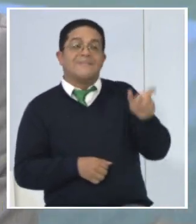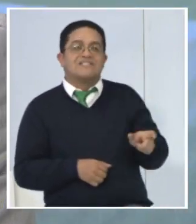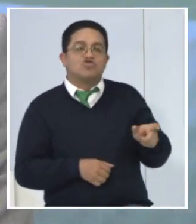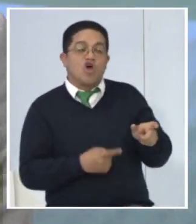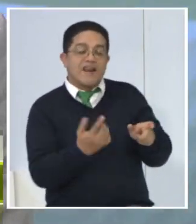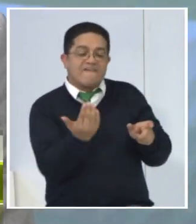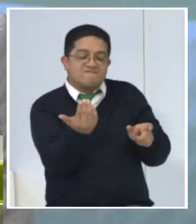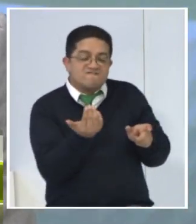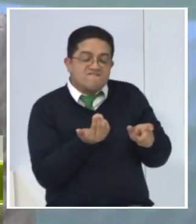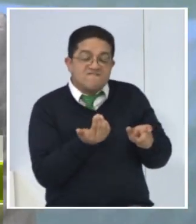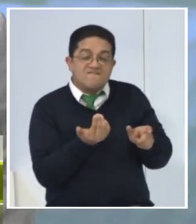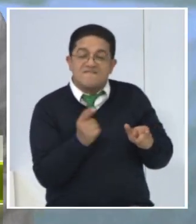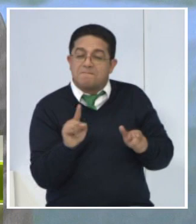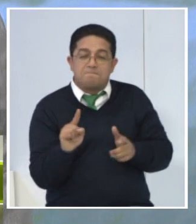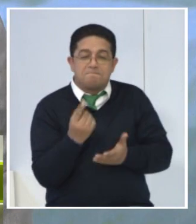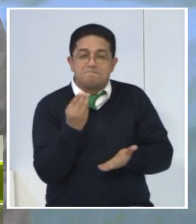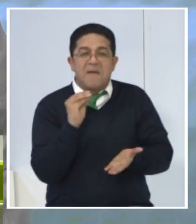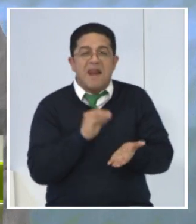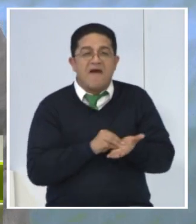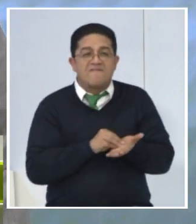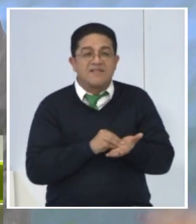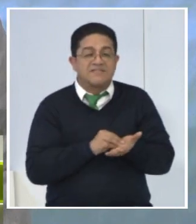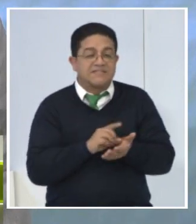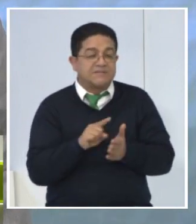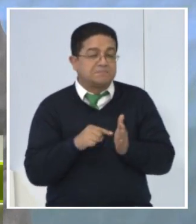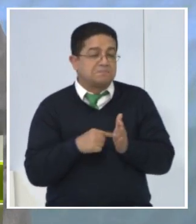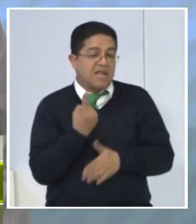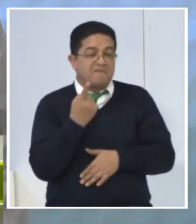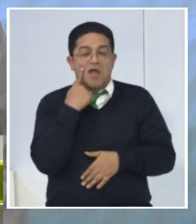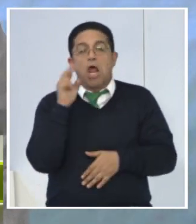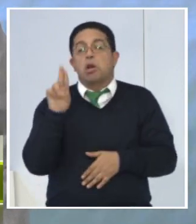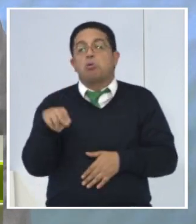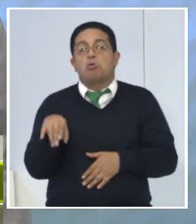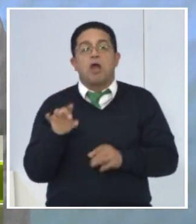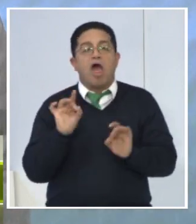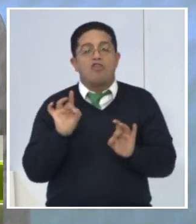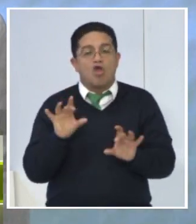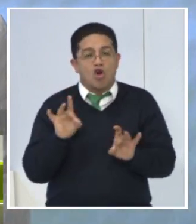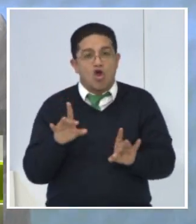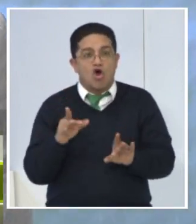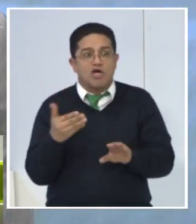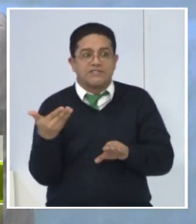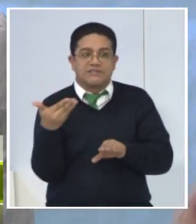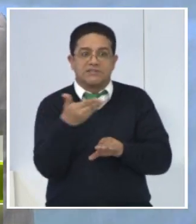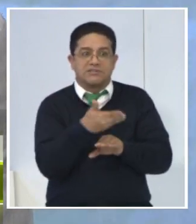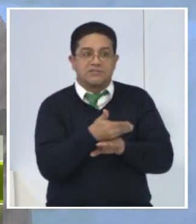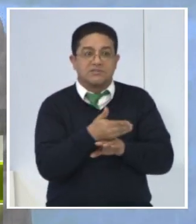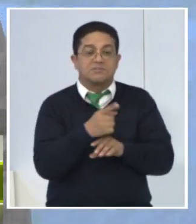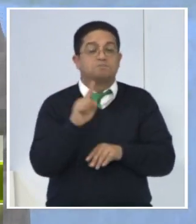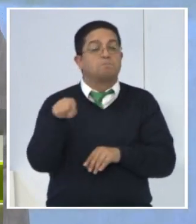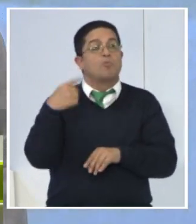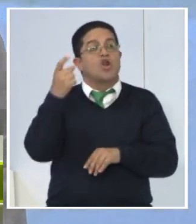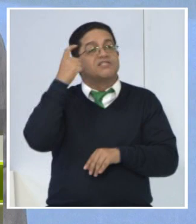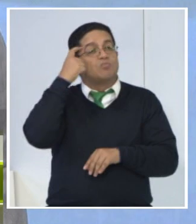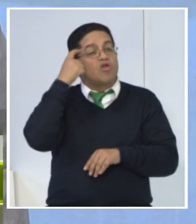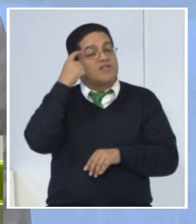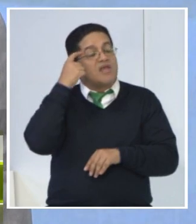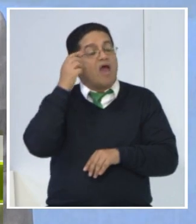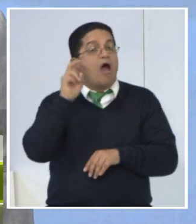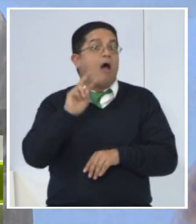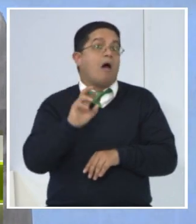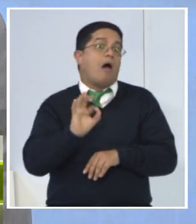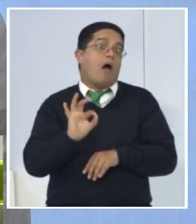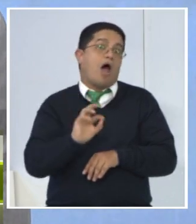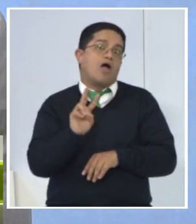consulta por ese primer episodio, nunca había sentido ese dolor en la cara lateral y acude al día siguiente, a los 2 días,